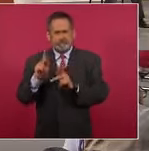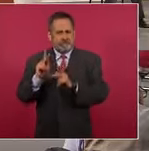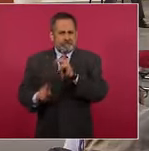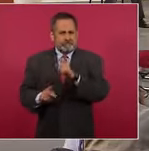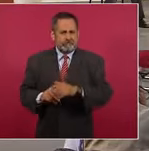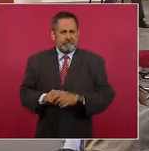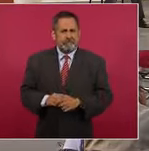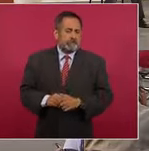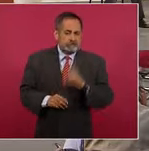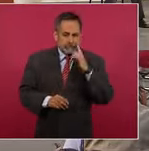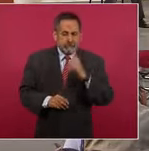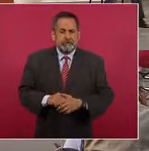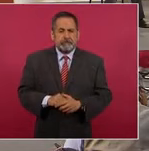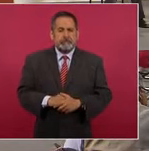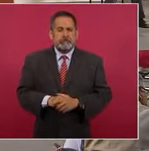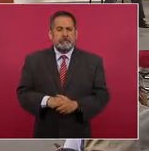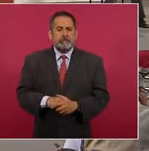Este tramo,